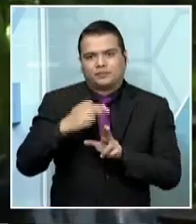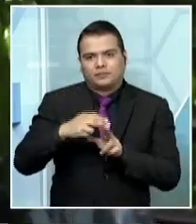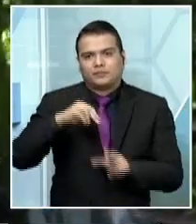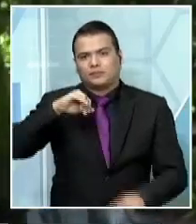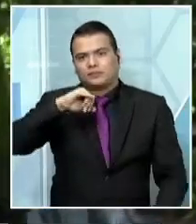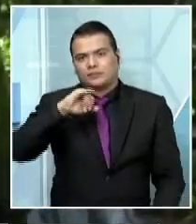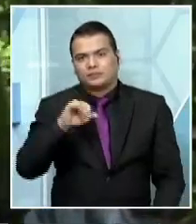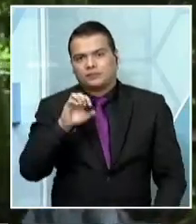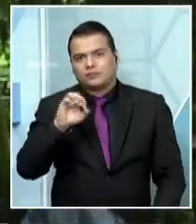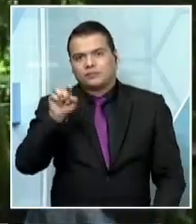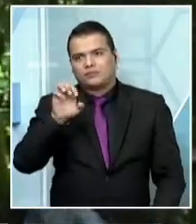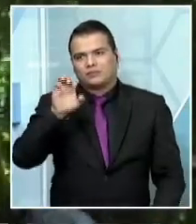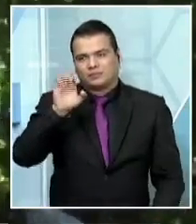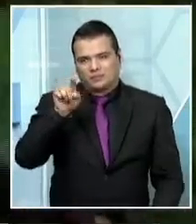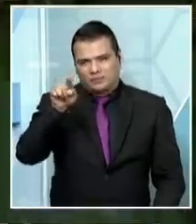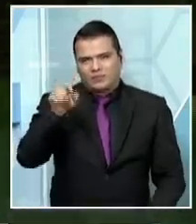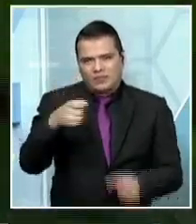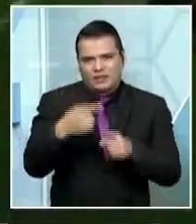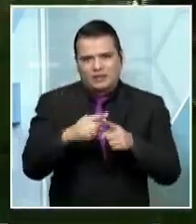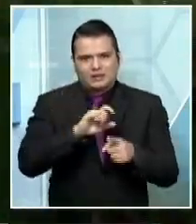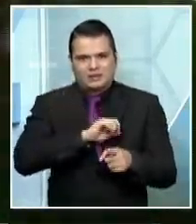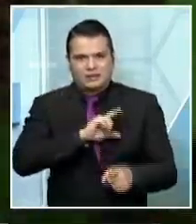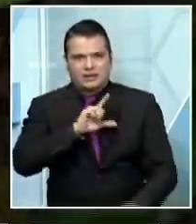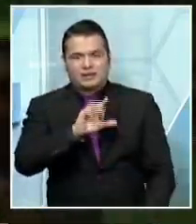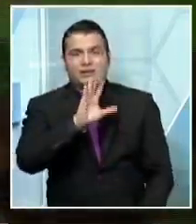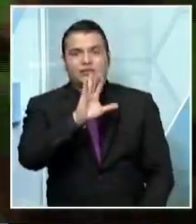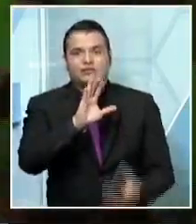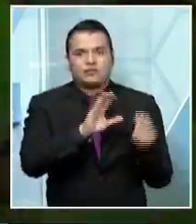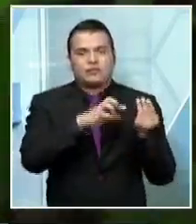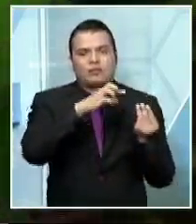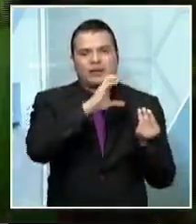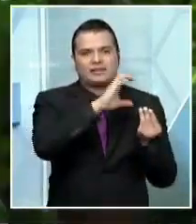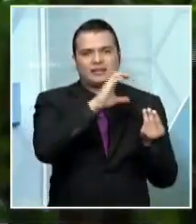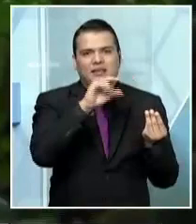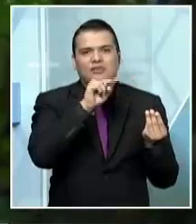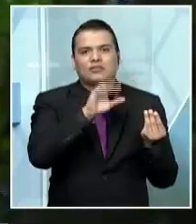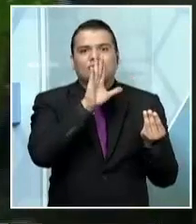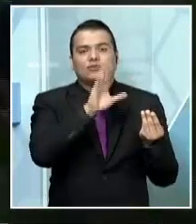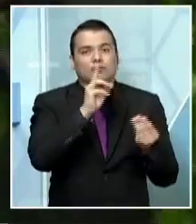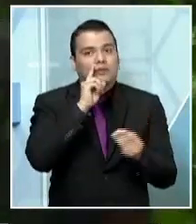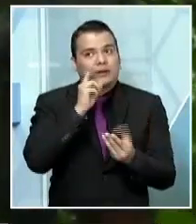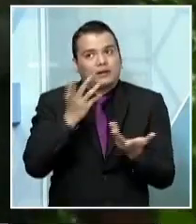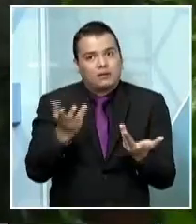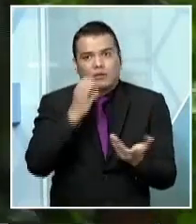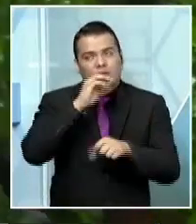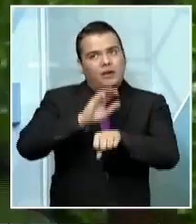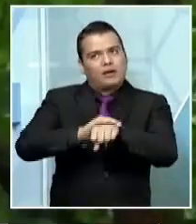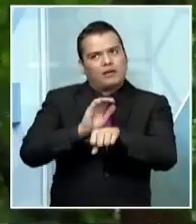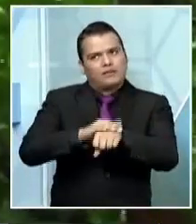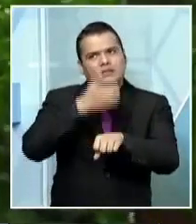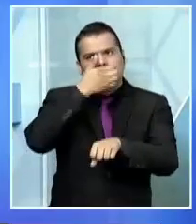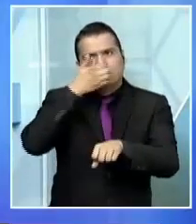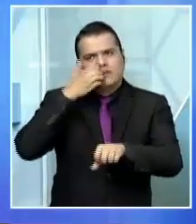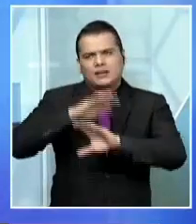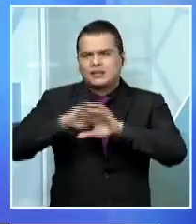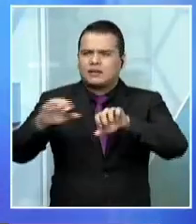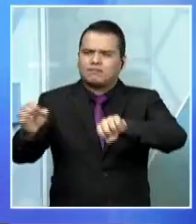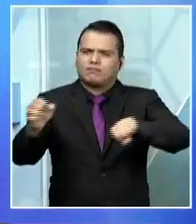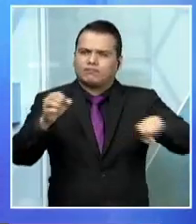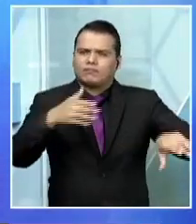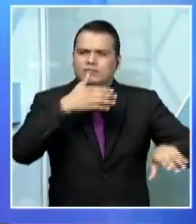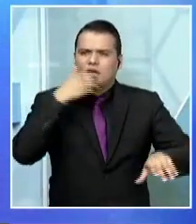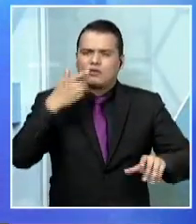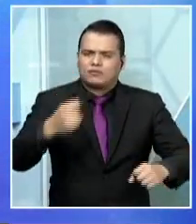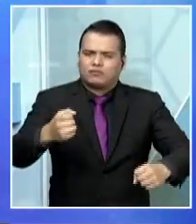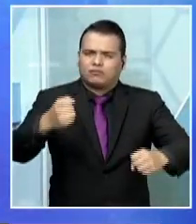sugerido a las FARC por allá en los años 80 que se desmovilizaran y abandonaran la lucha armada, pensamiento que